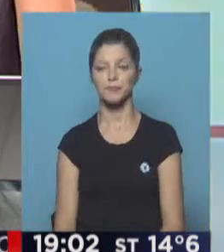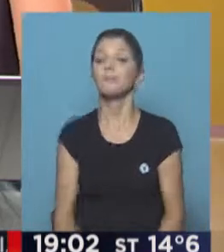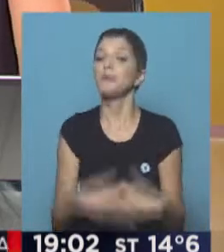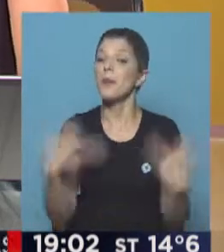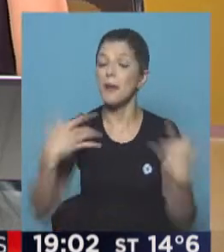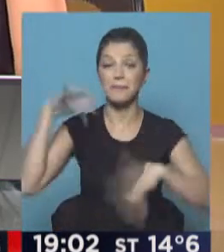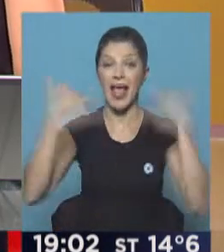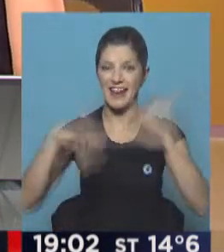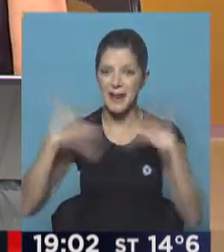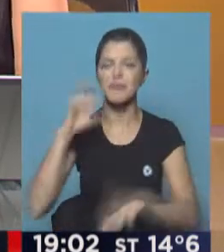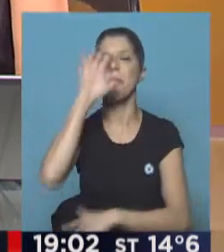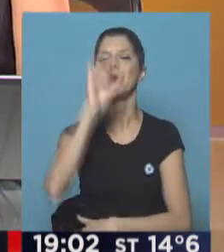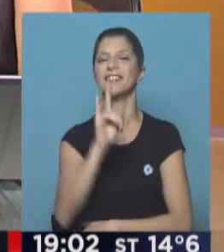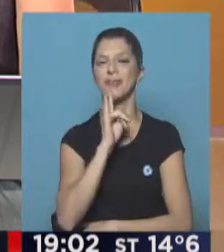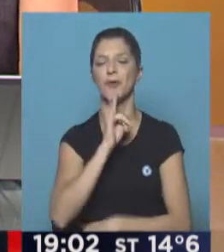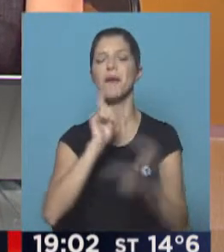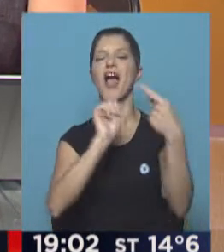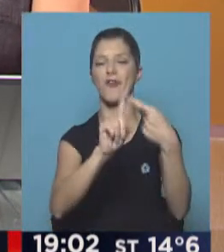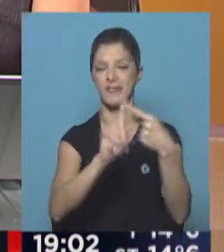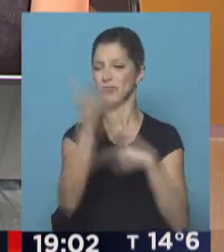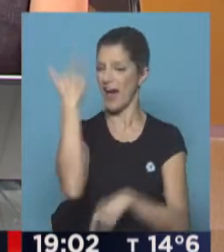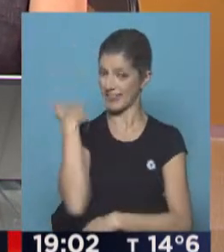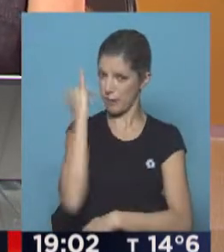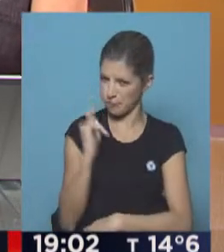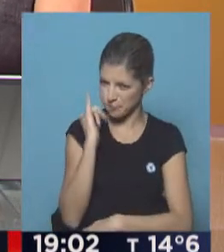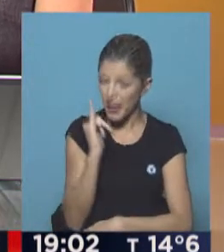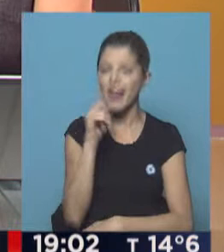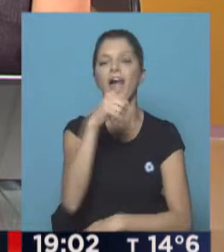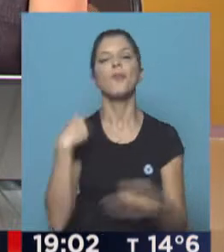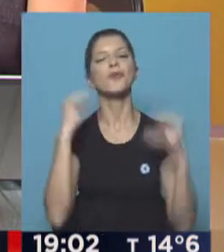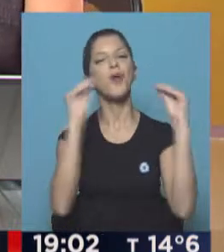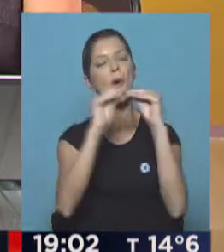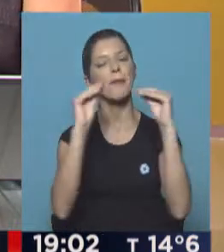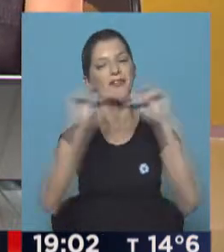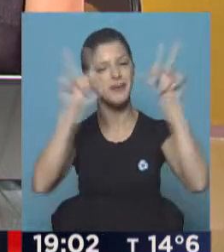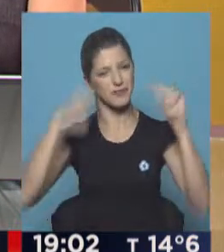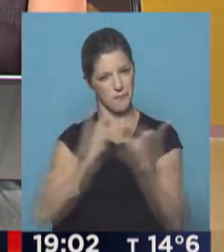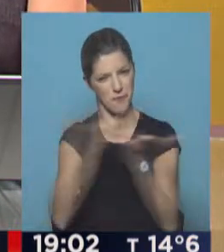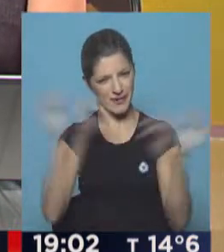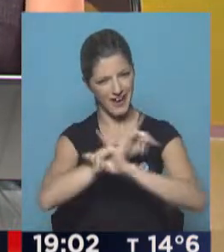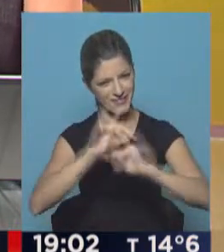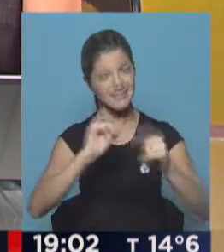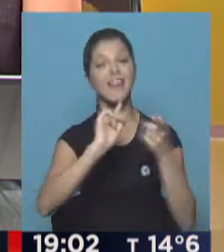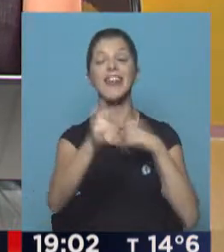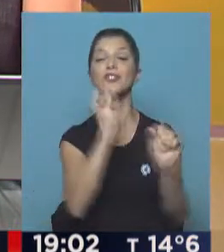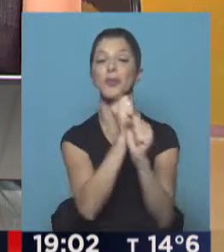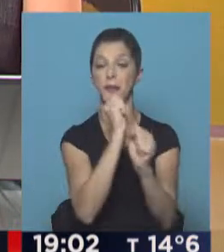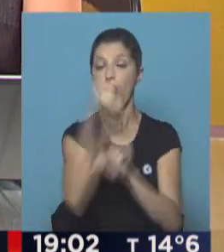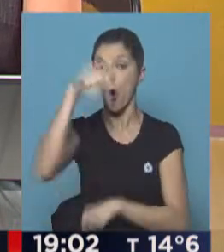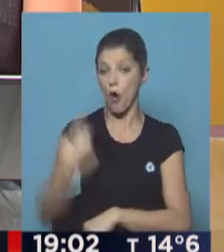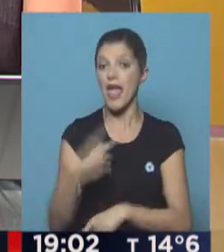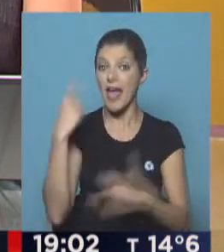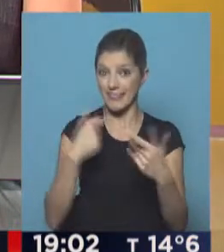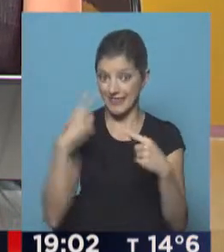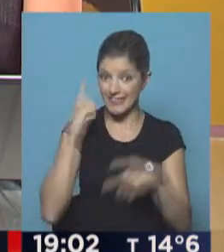rápidamente a la provincia de Tucumán. Lo habíamos prometido, un equipo de la televisión pública Noticias allí trabajando en este día tan particular,